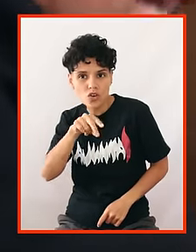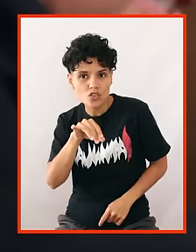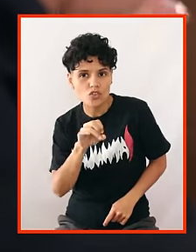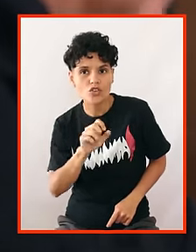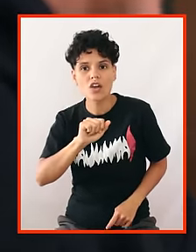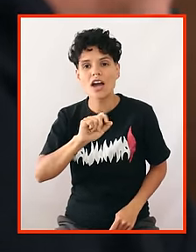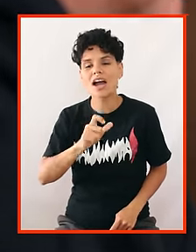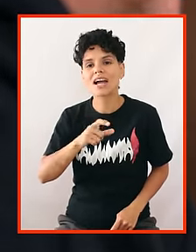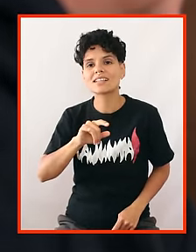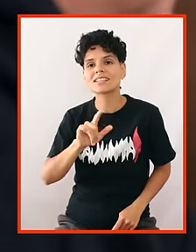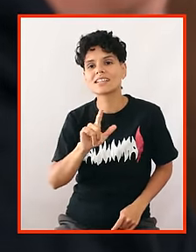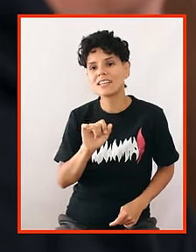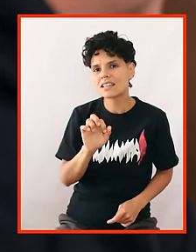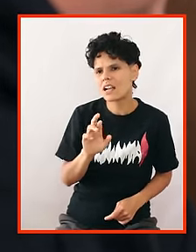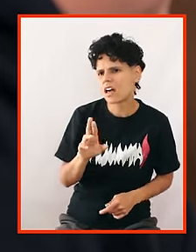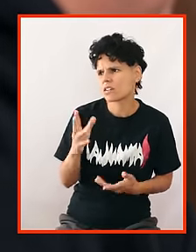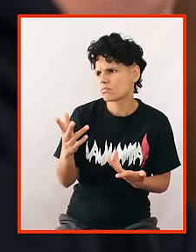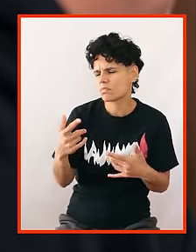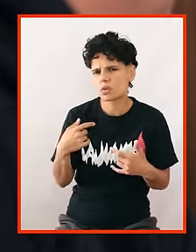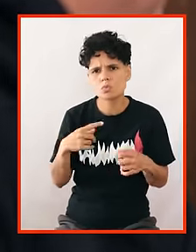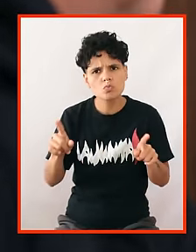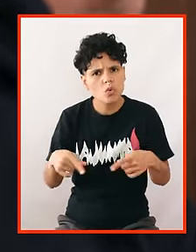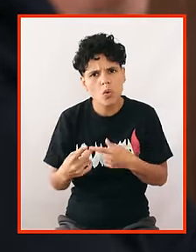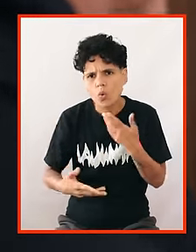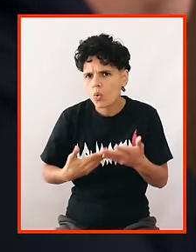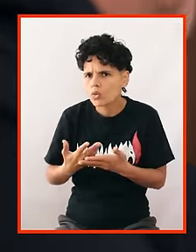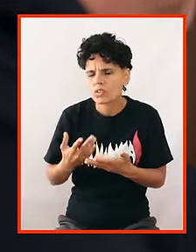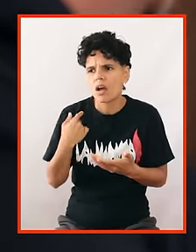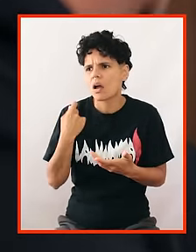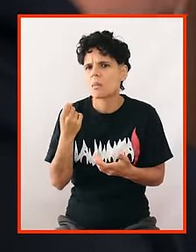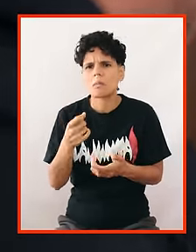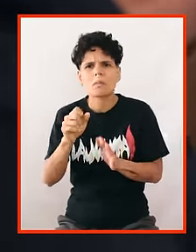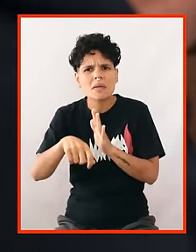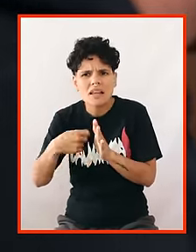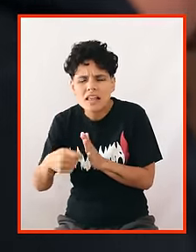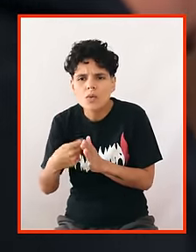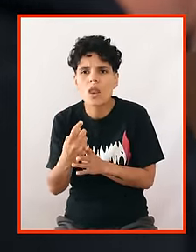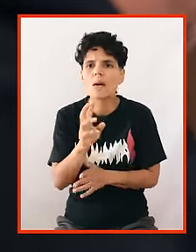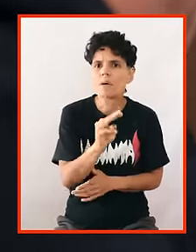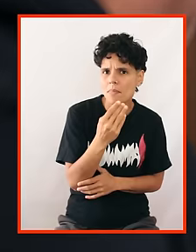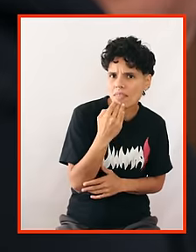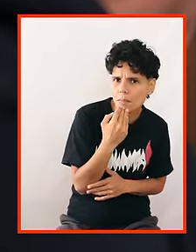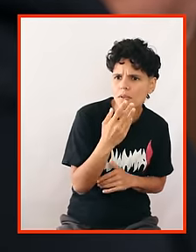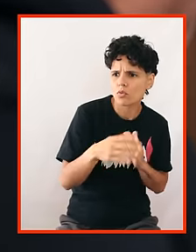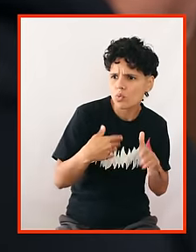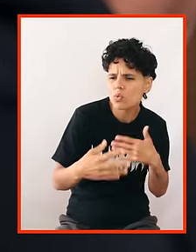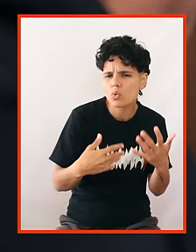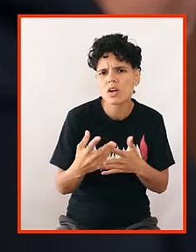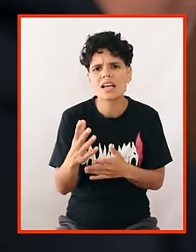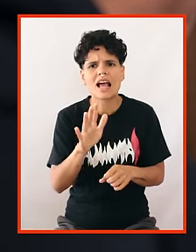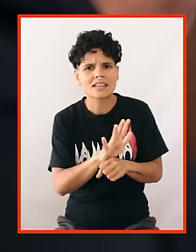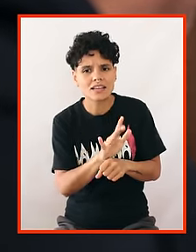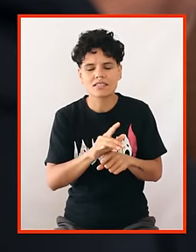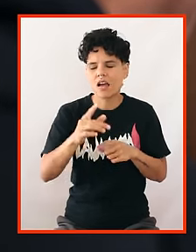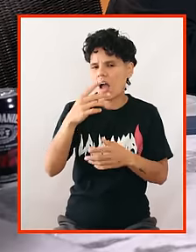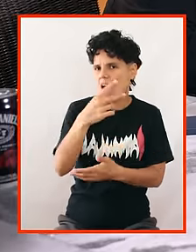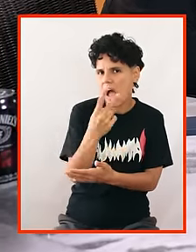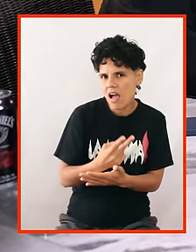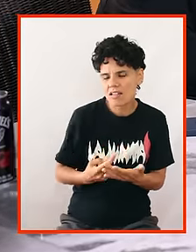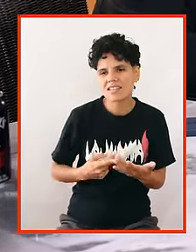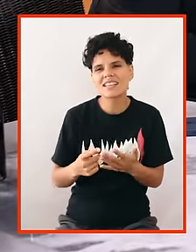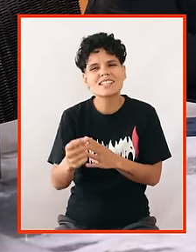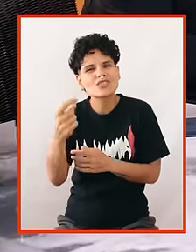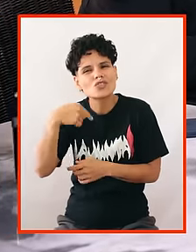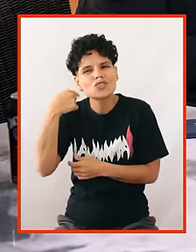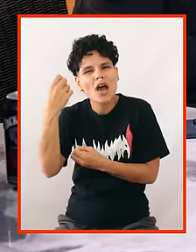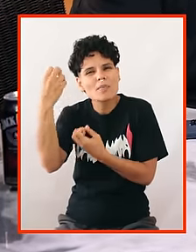la música ranchera. Claro. Hizo más de 150 películas, sí. Su mamá hizo más de 100, también cantante, actriz. Entonces,